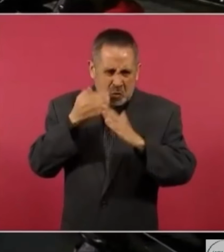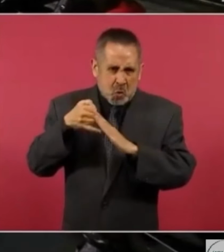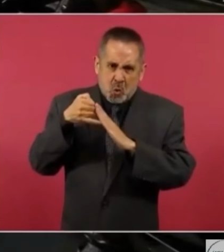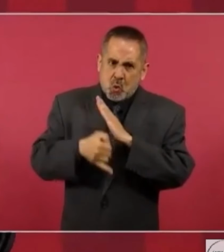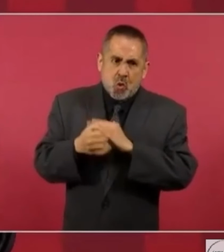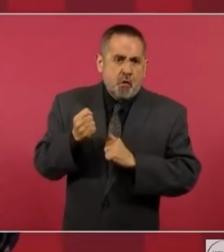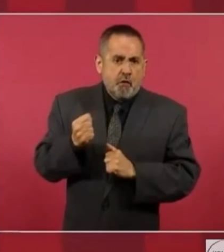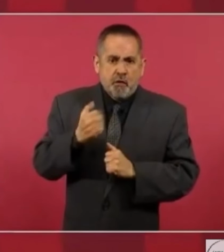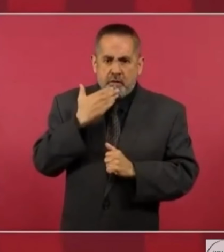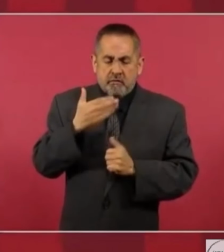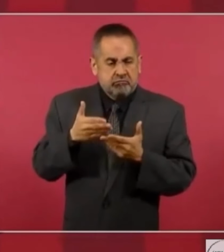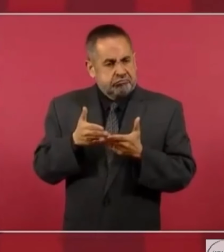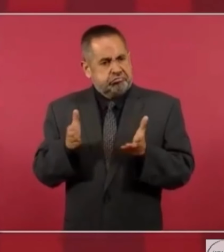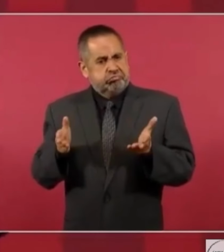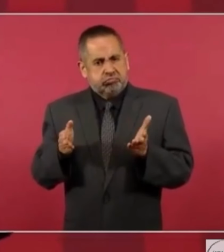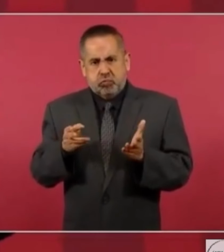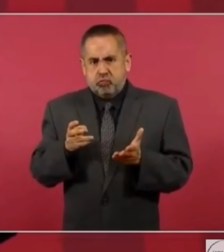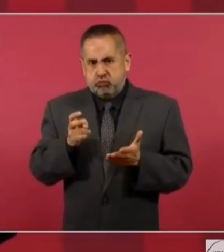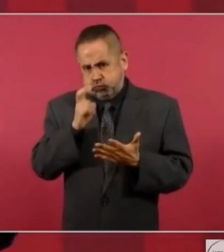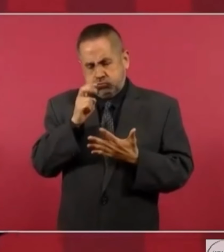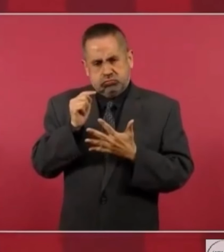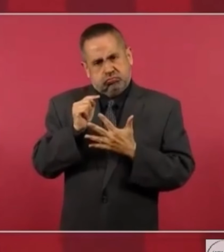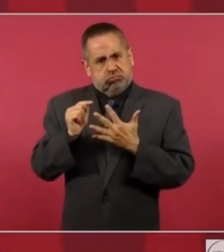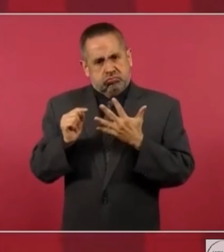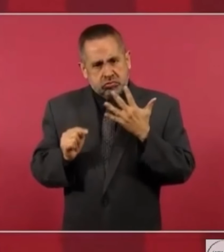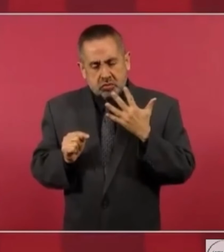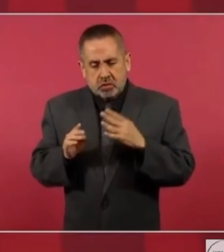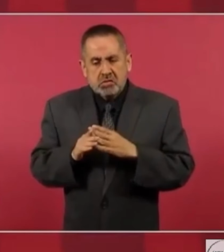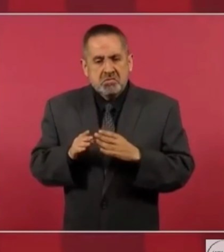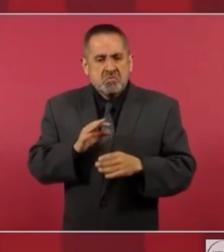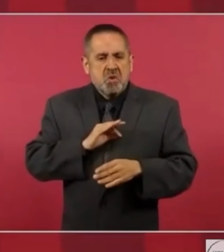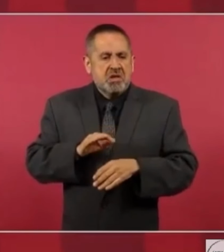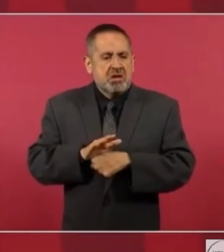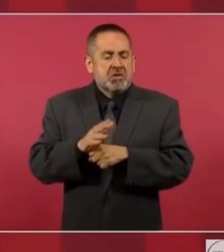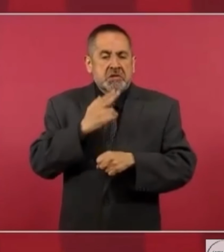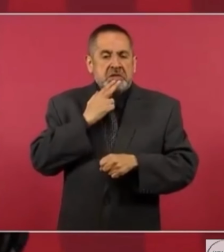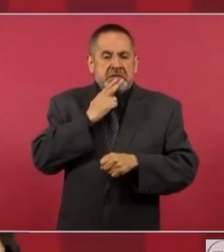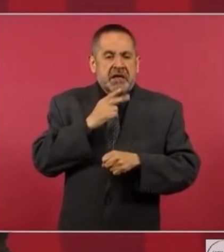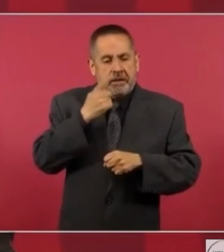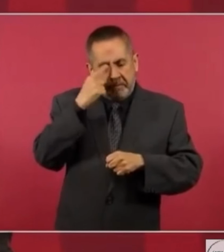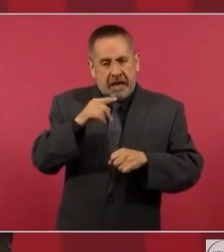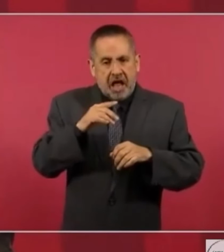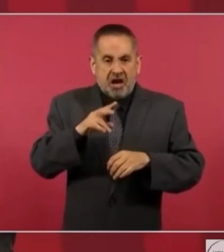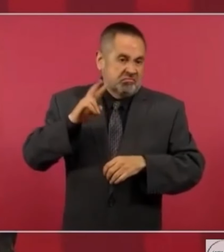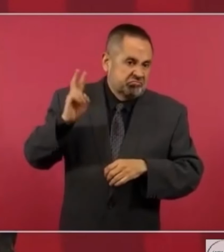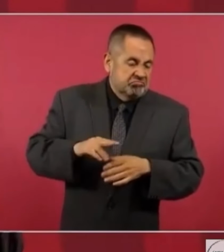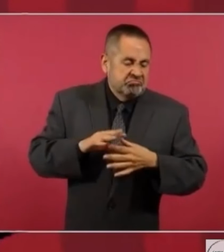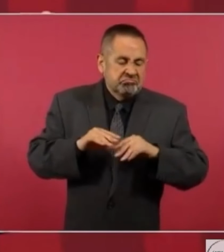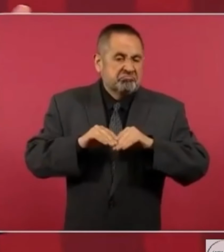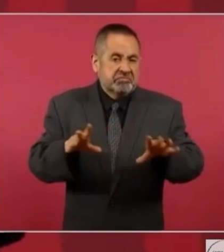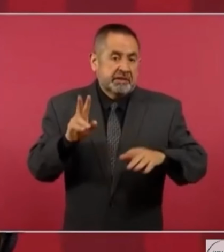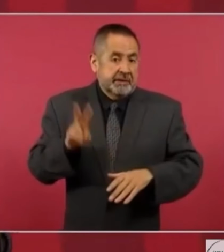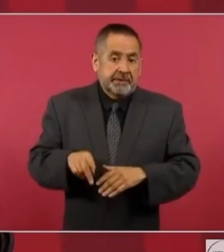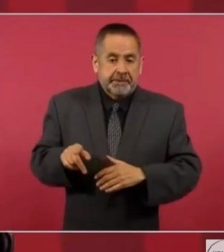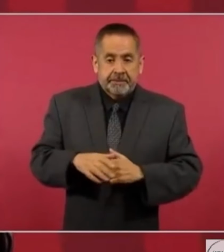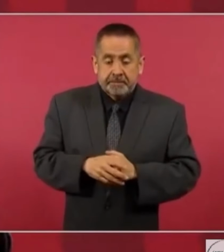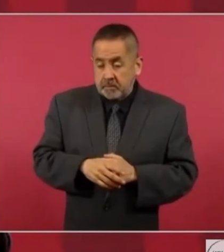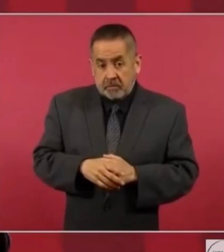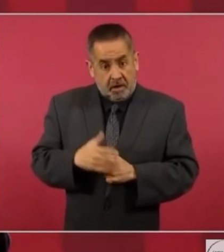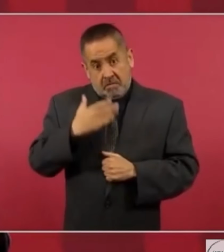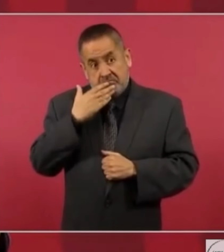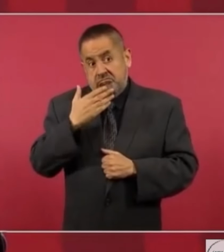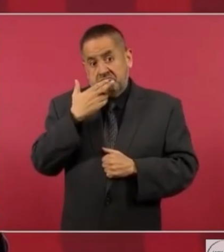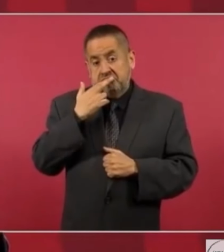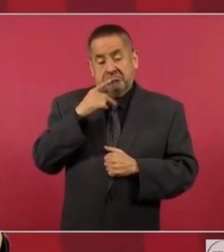científica tan amplia, tan rigurosa, de la capacidad de la vacuna en condiciones reales. Y resultó ser una de